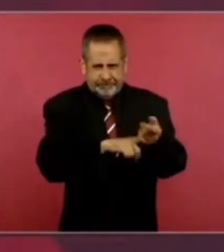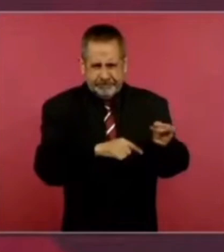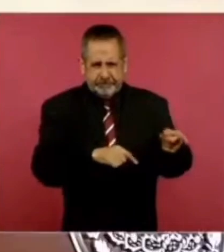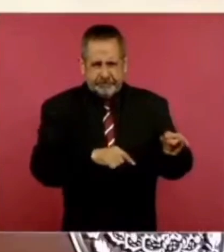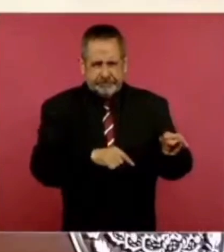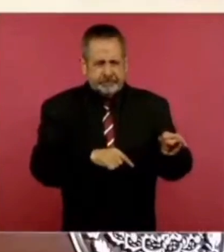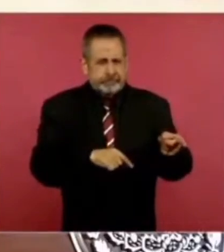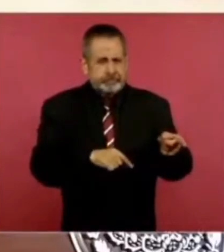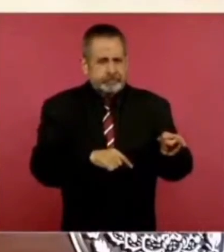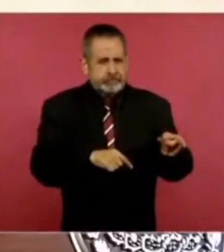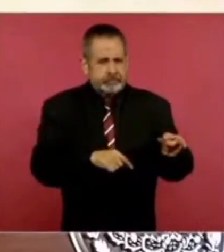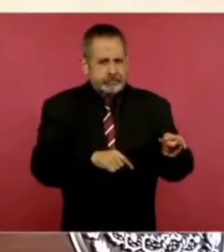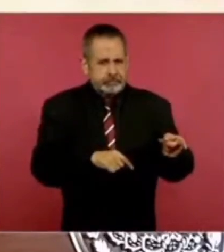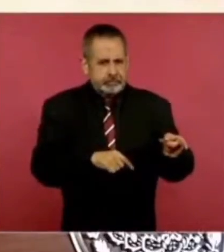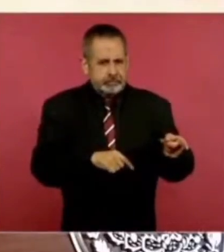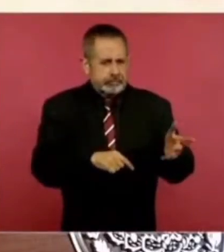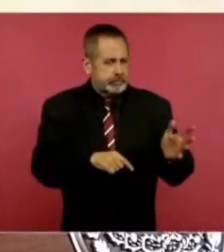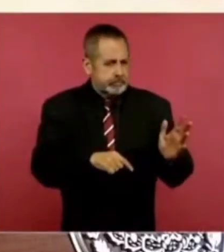esté interesado